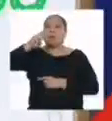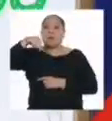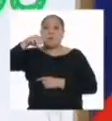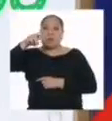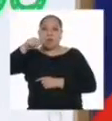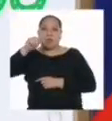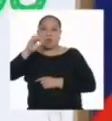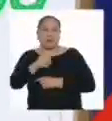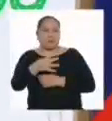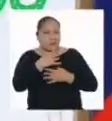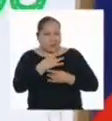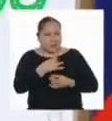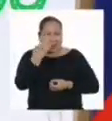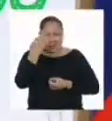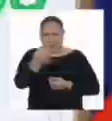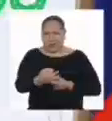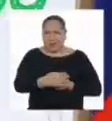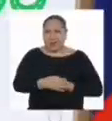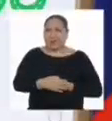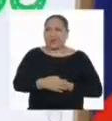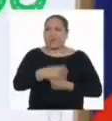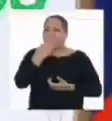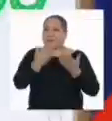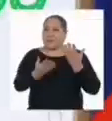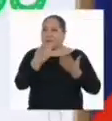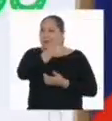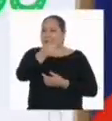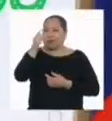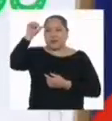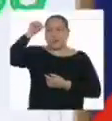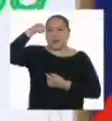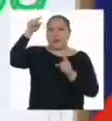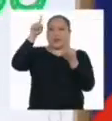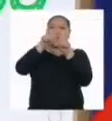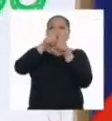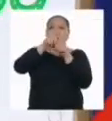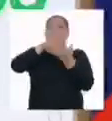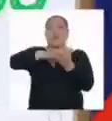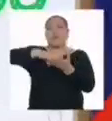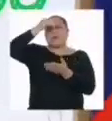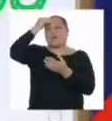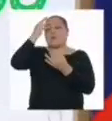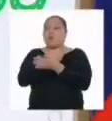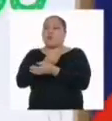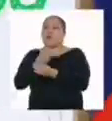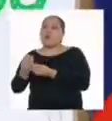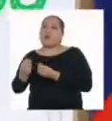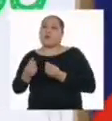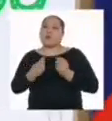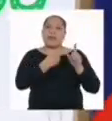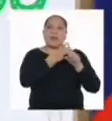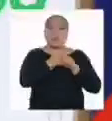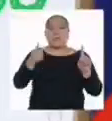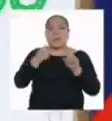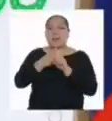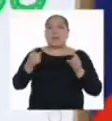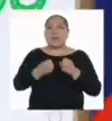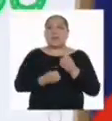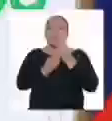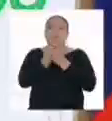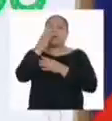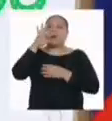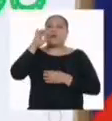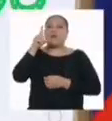Bastante interesante, ¿no les parece? Seguro también recuerdan que aprendimos sobre la inmensa diversidad biológica de la flora en nuestro